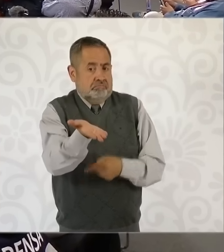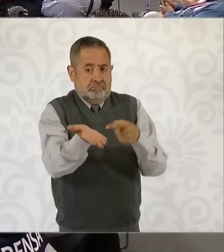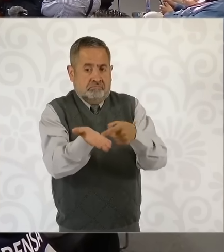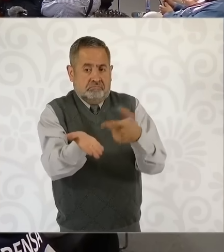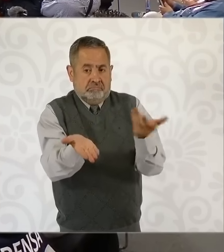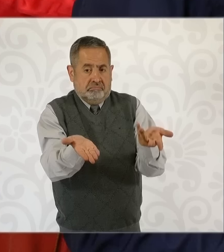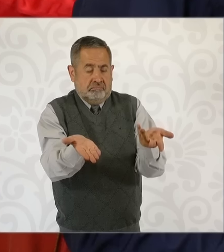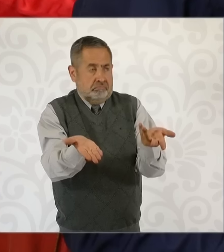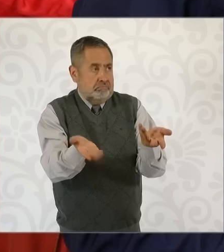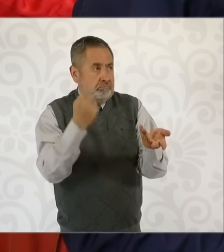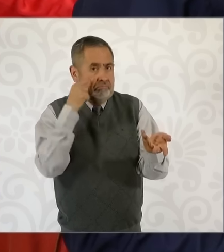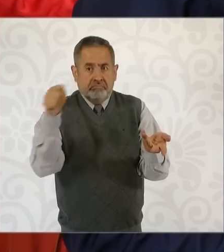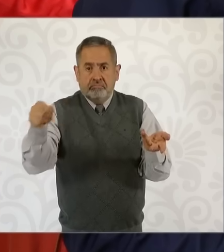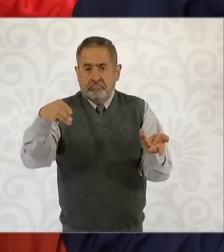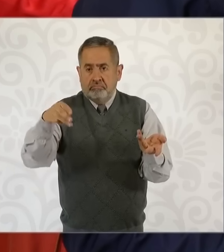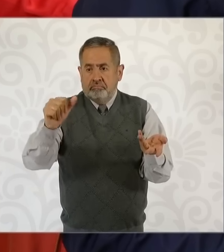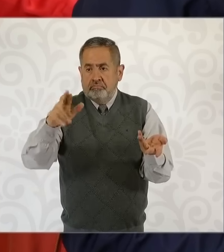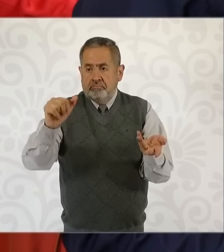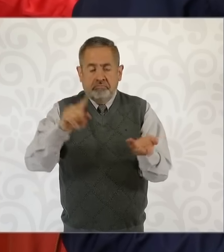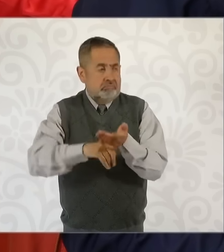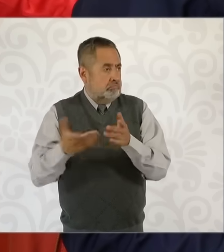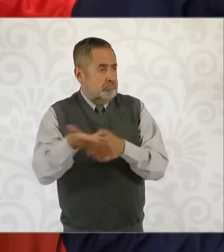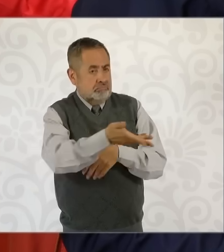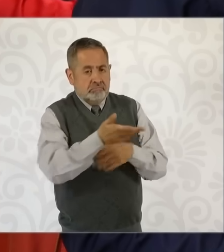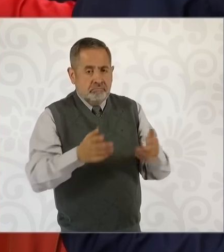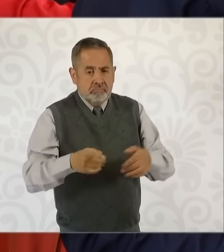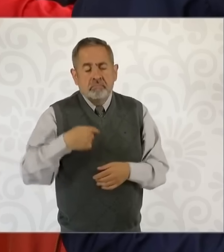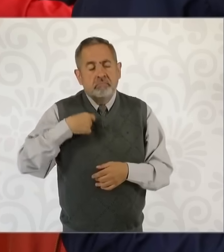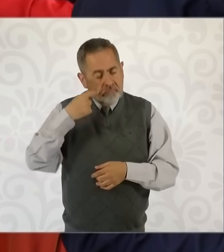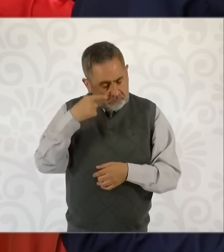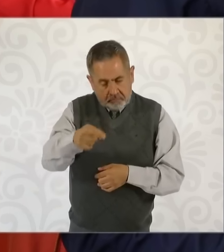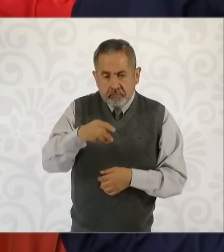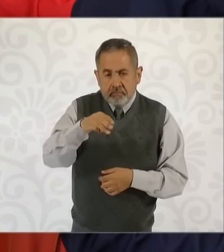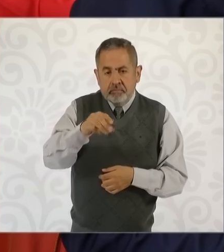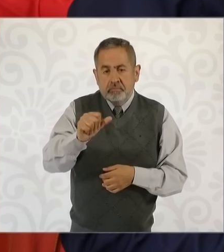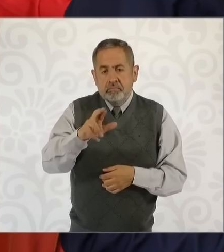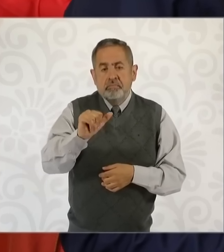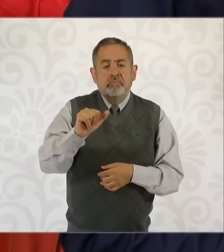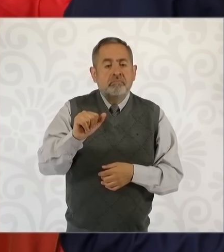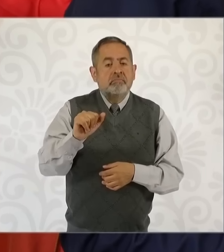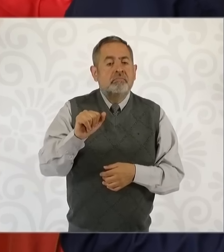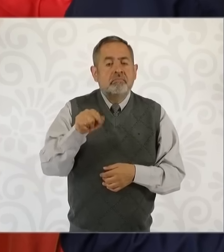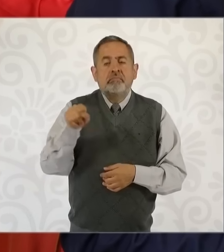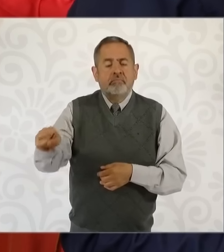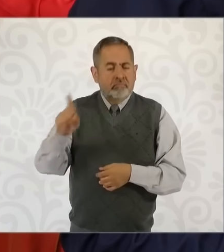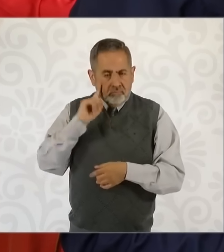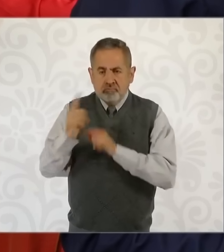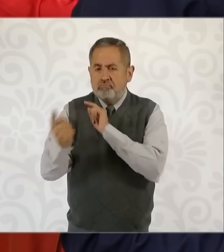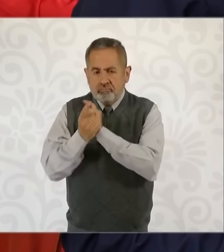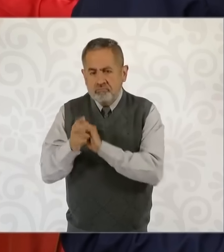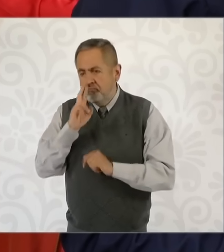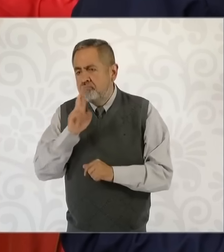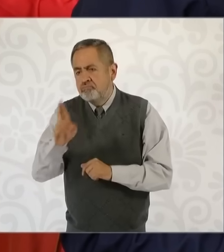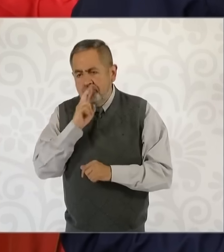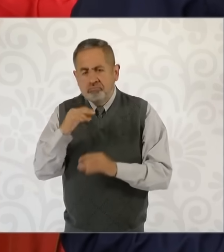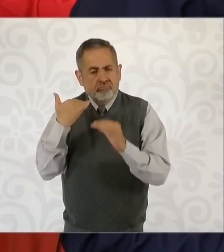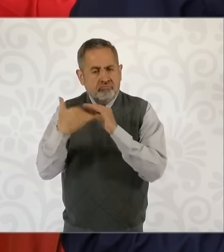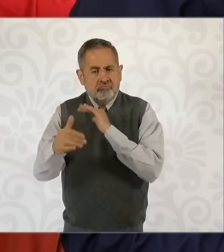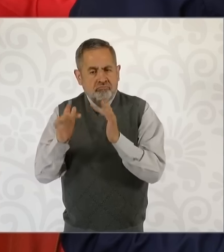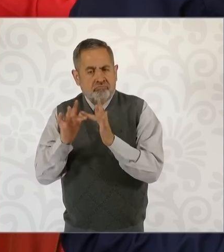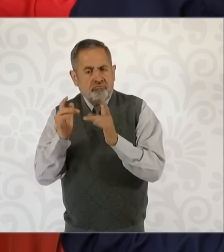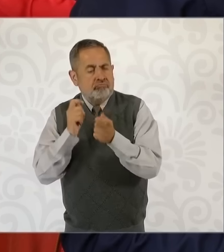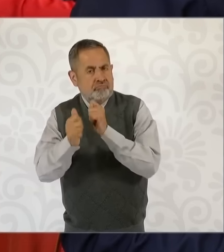Mariana, yo quiero reconocer que Mariana Boy me ha respondido mis mensajes.